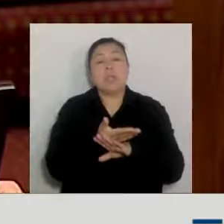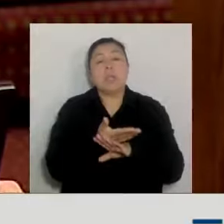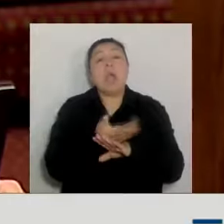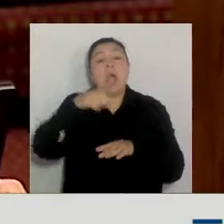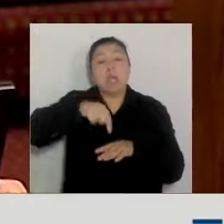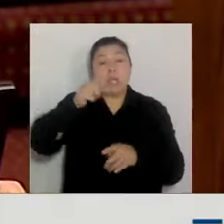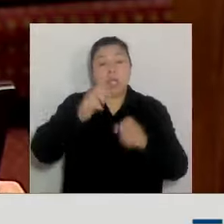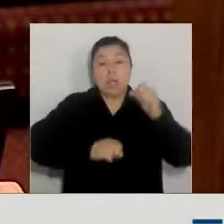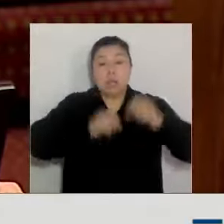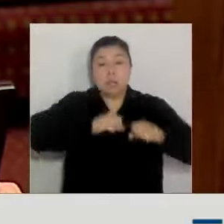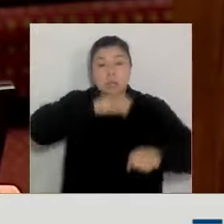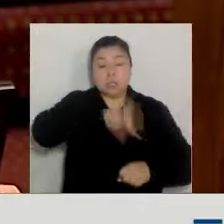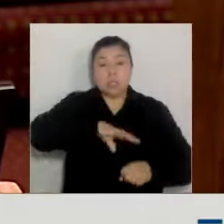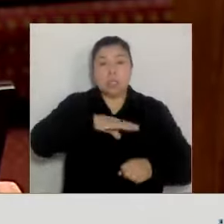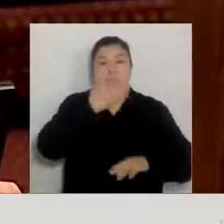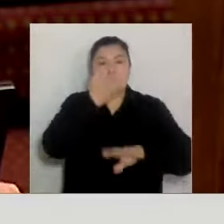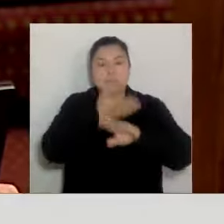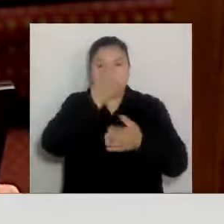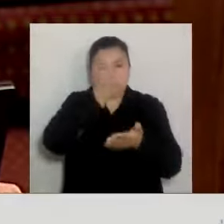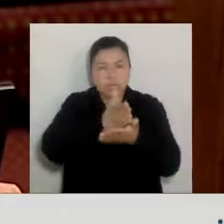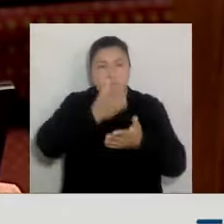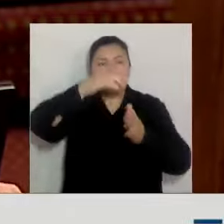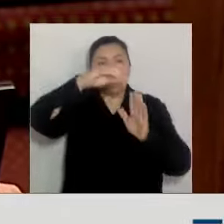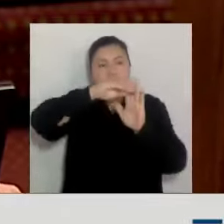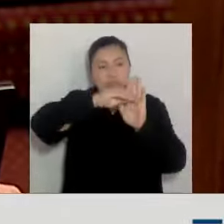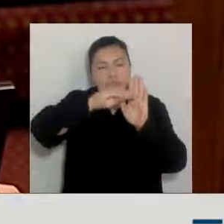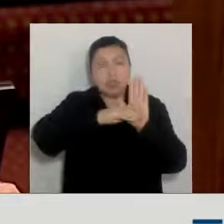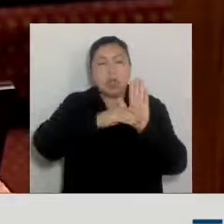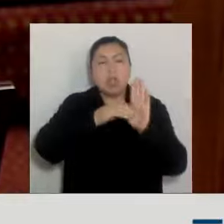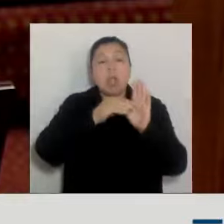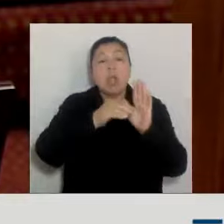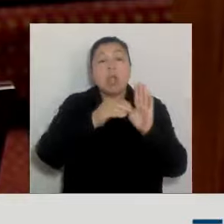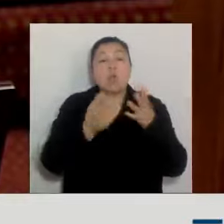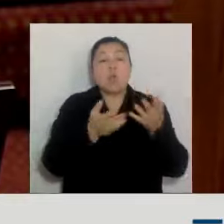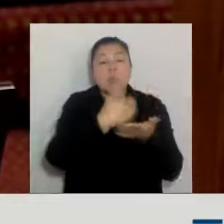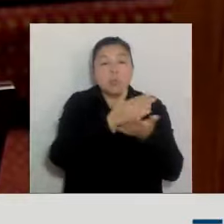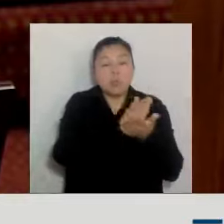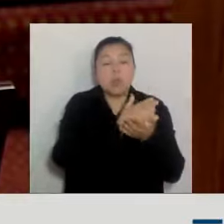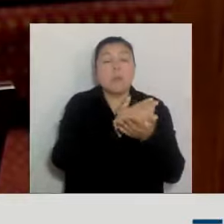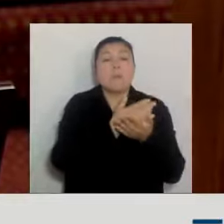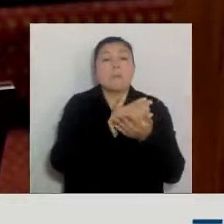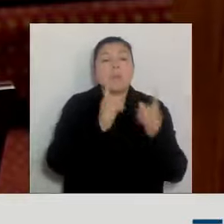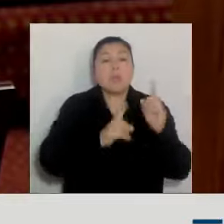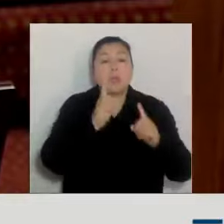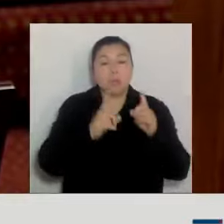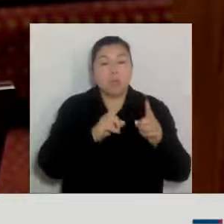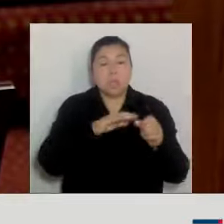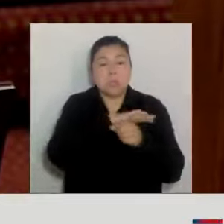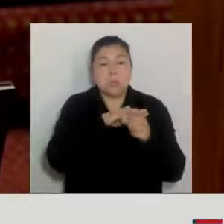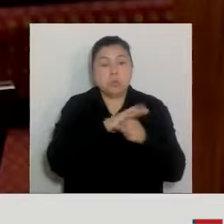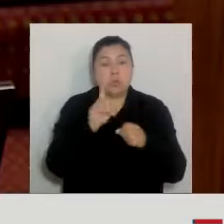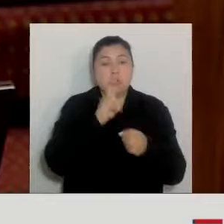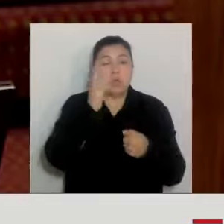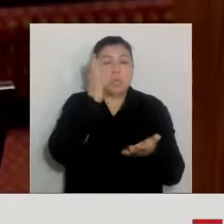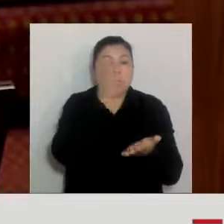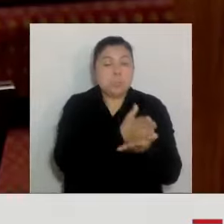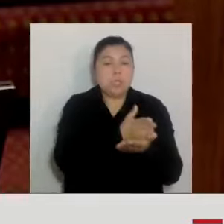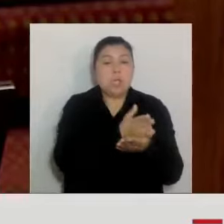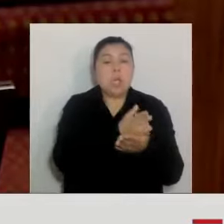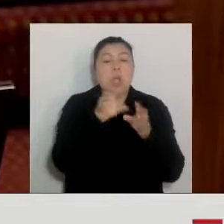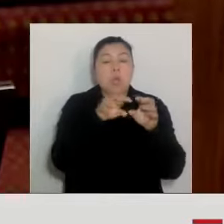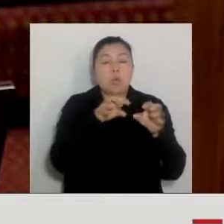características ciertos productos que puede aplicar en la producción que en muchos casos no se exige a los productos